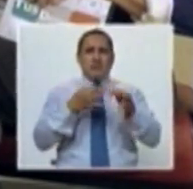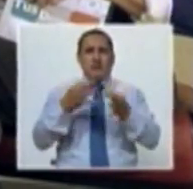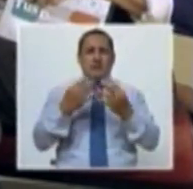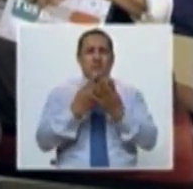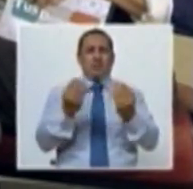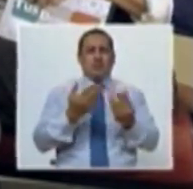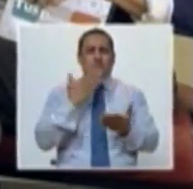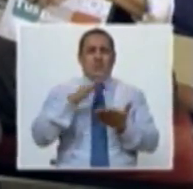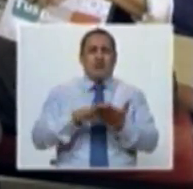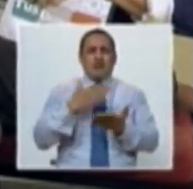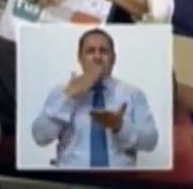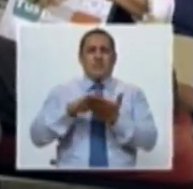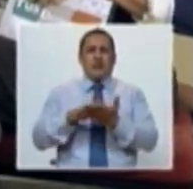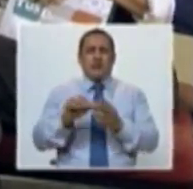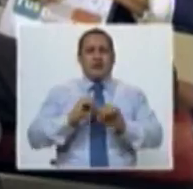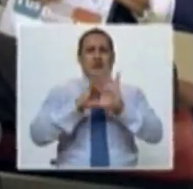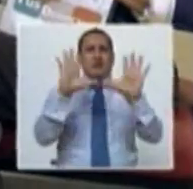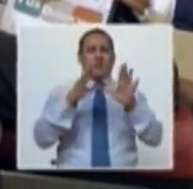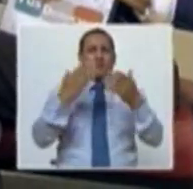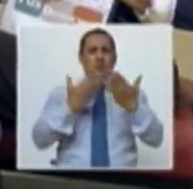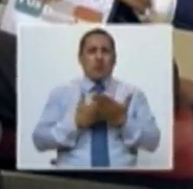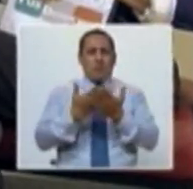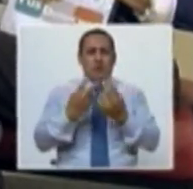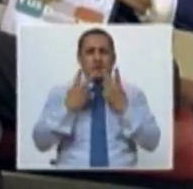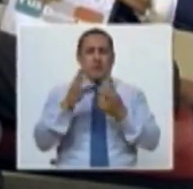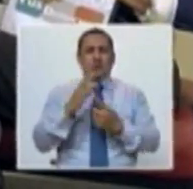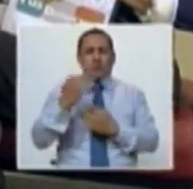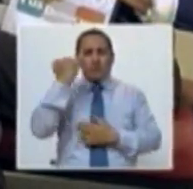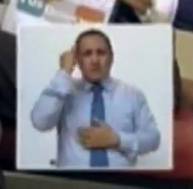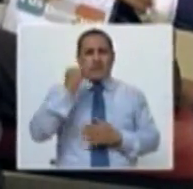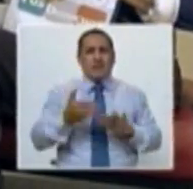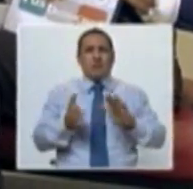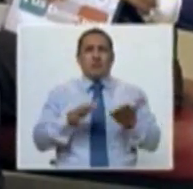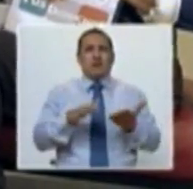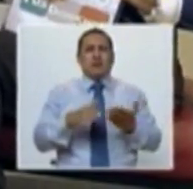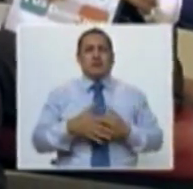hechos claramente tipificados como una ideología de muerte